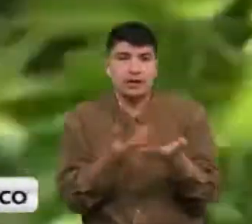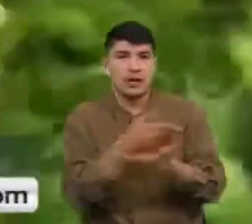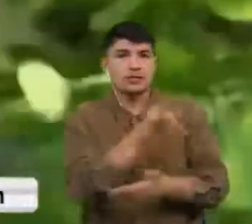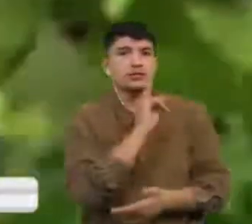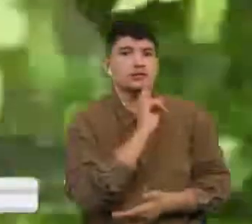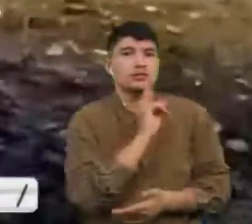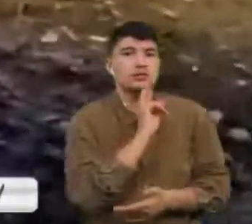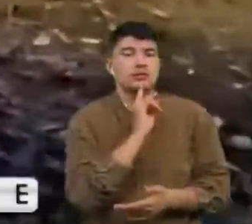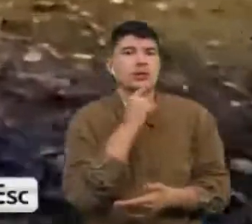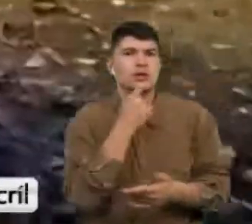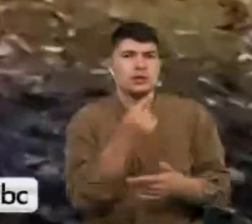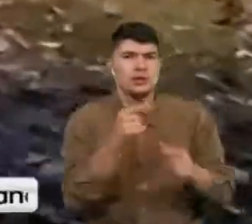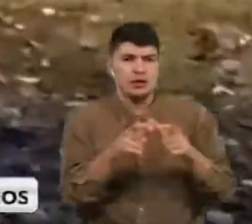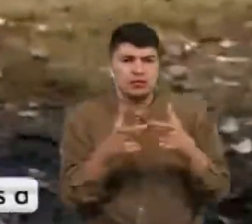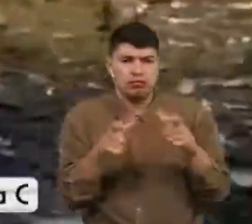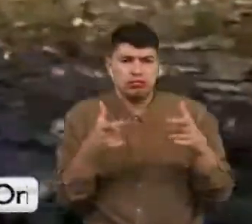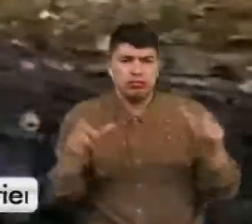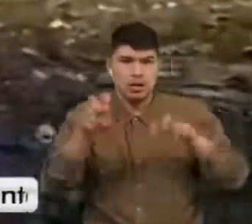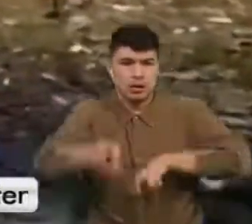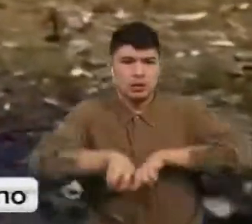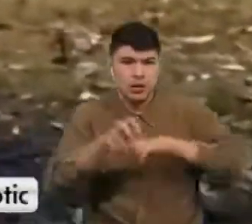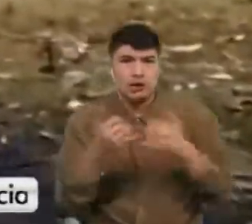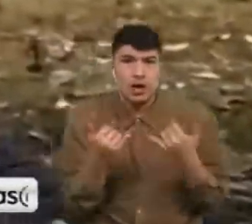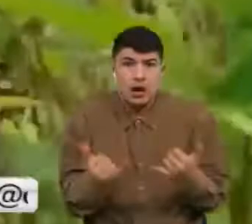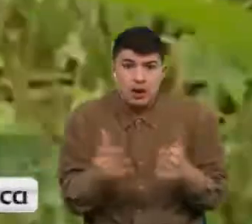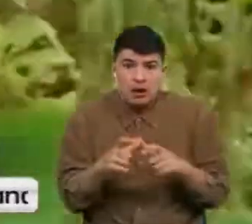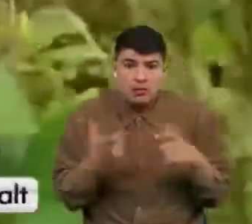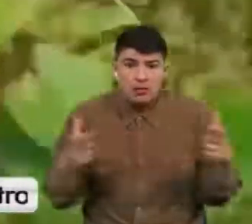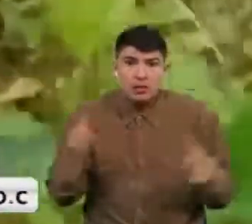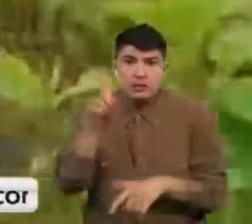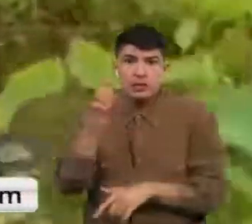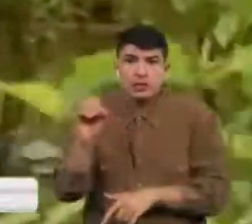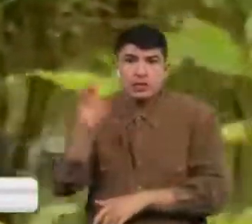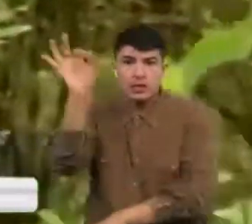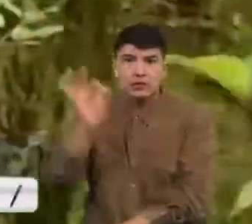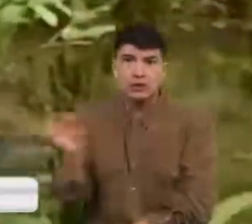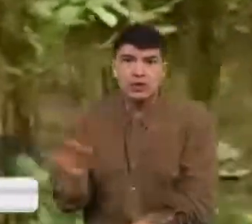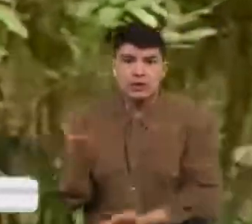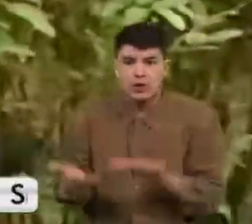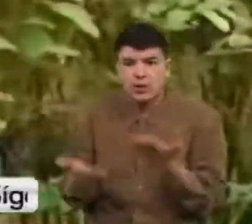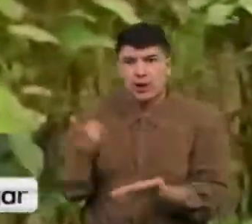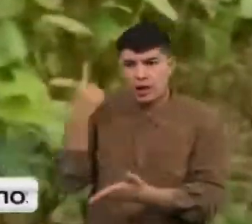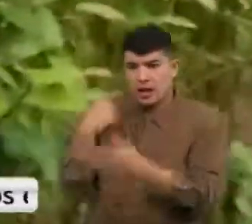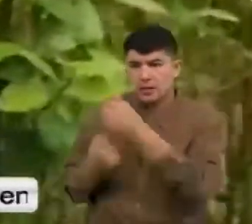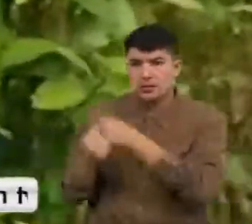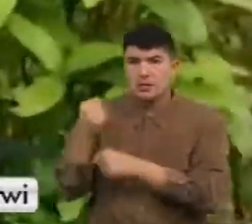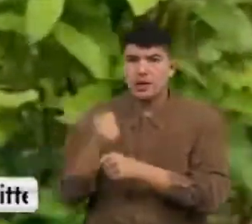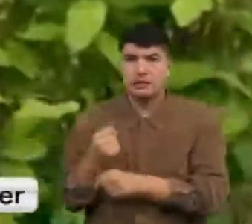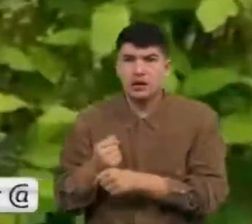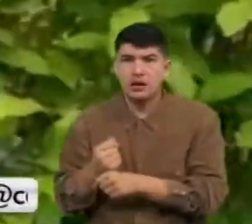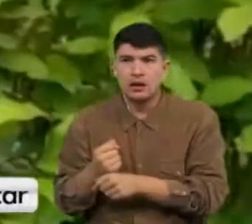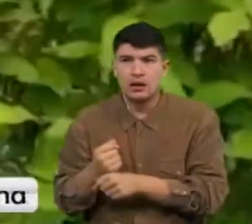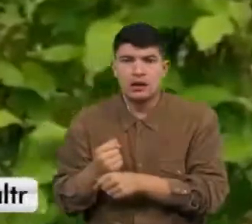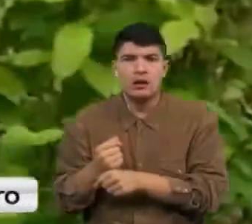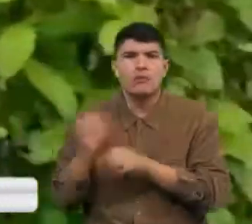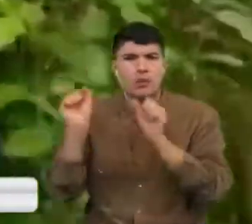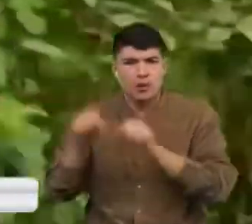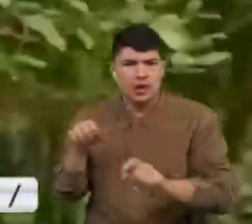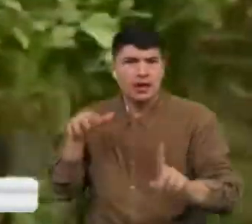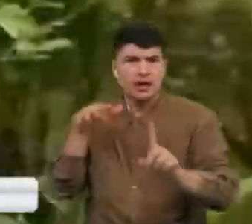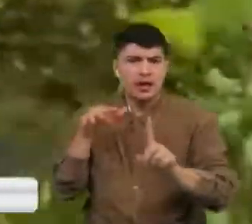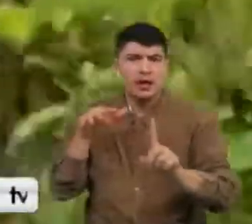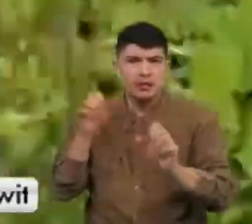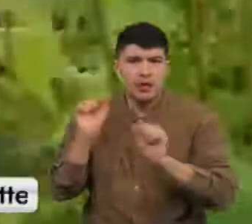Unidos decía que el incremento de cultivos en la actualidad aumentaba 60% comparado con años anteriores. Para contrarrestar lo